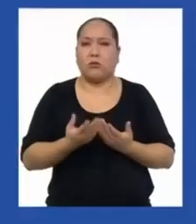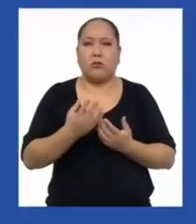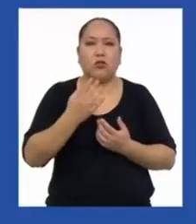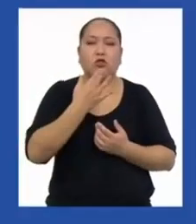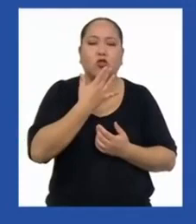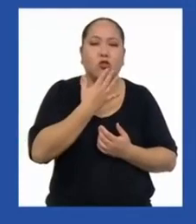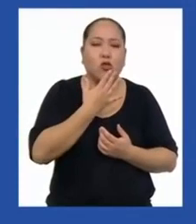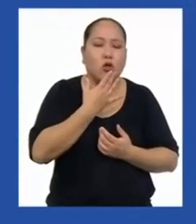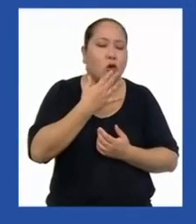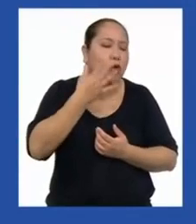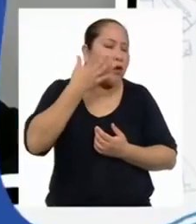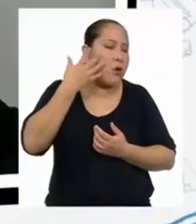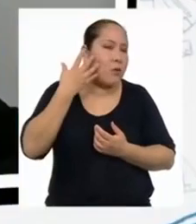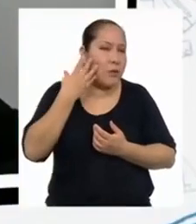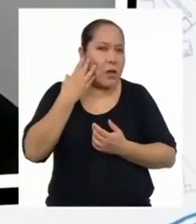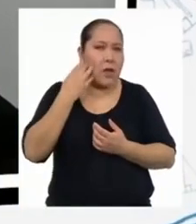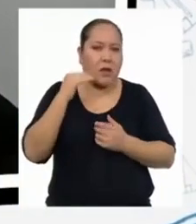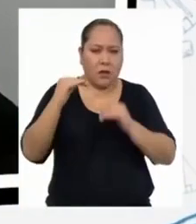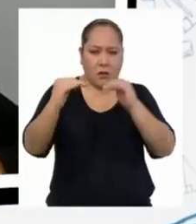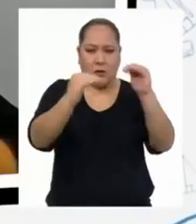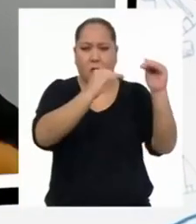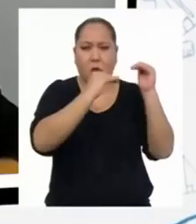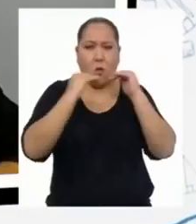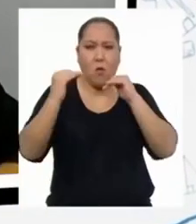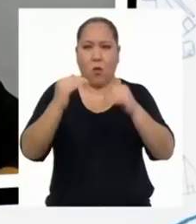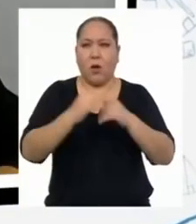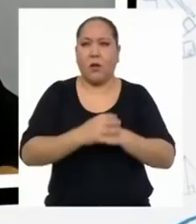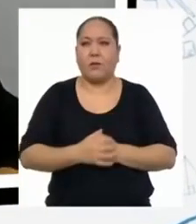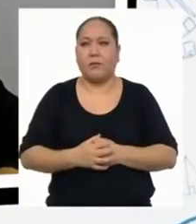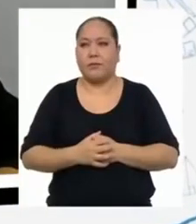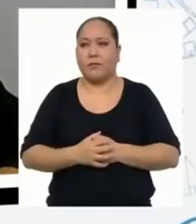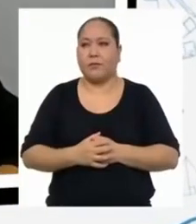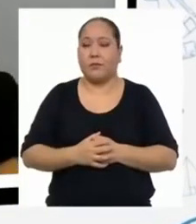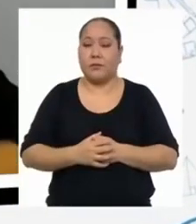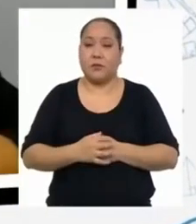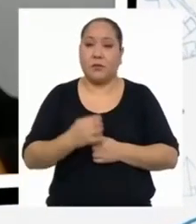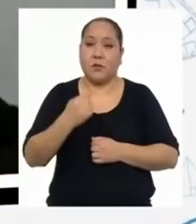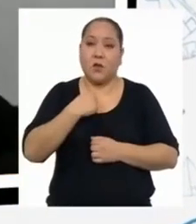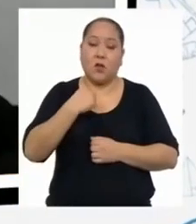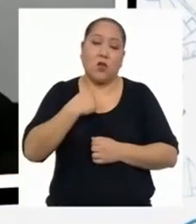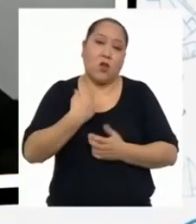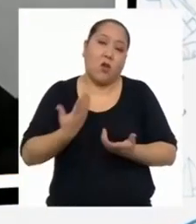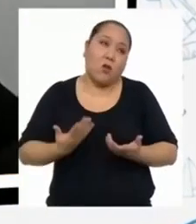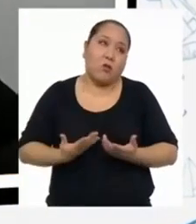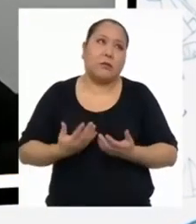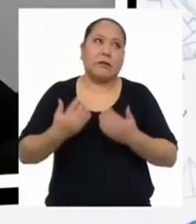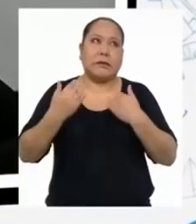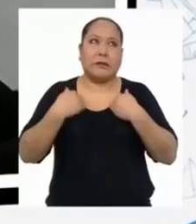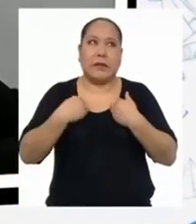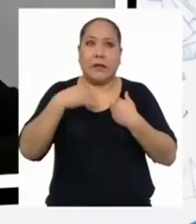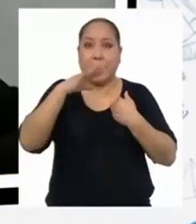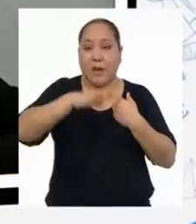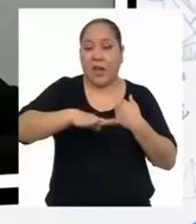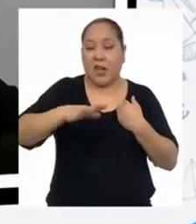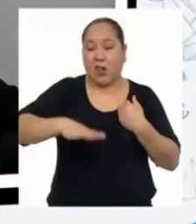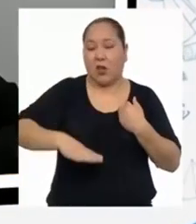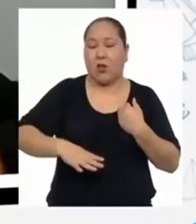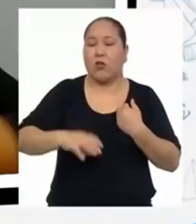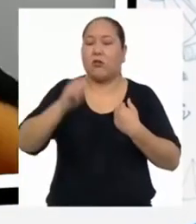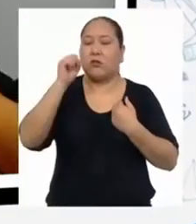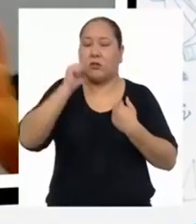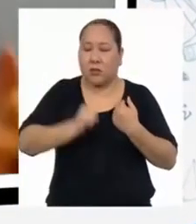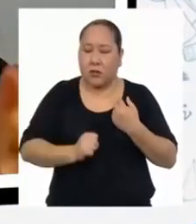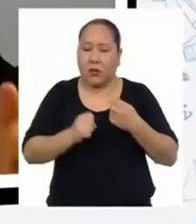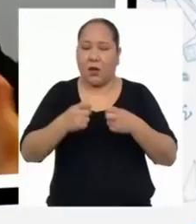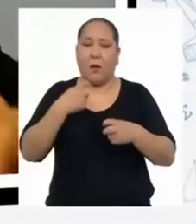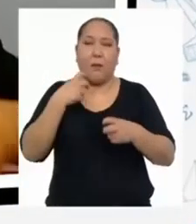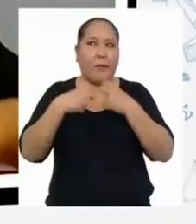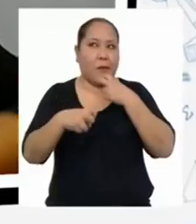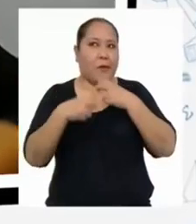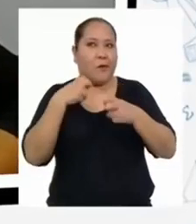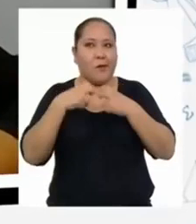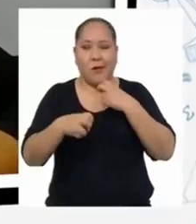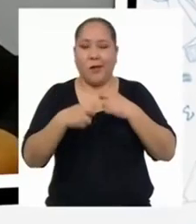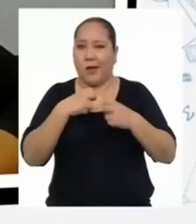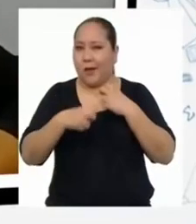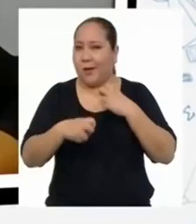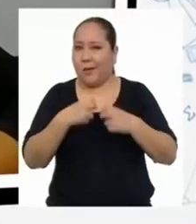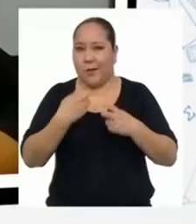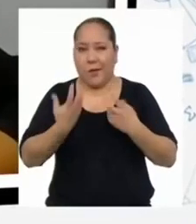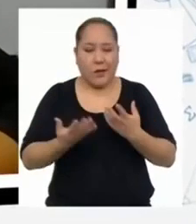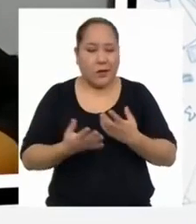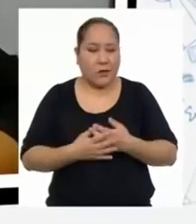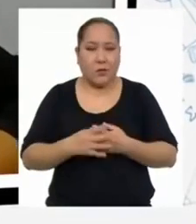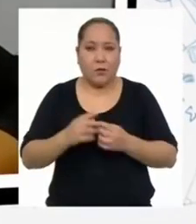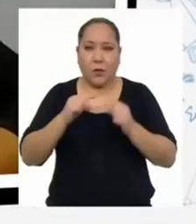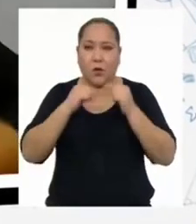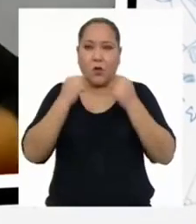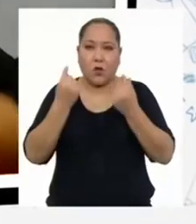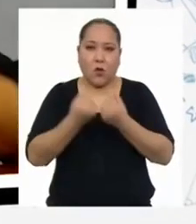gracias. Sí tuve pequeños problemas con mis grupos de amigos, ya que ellos no les gusta incluir